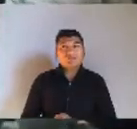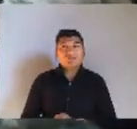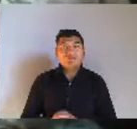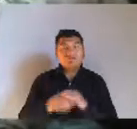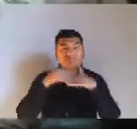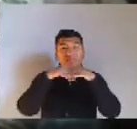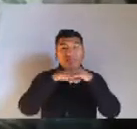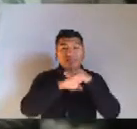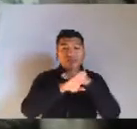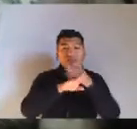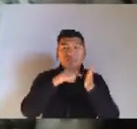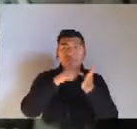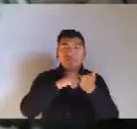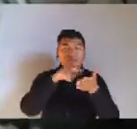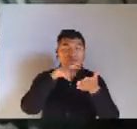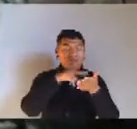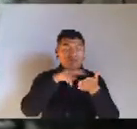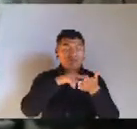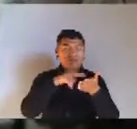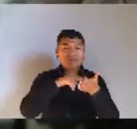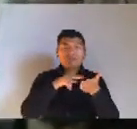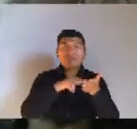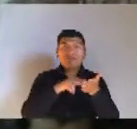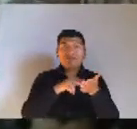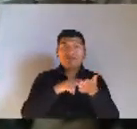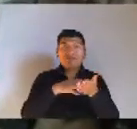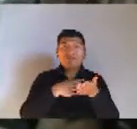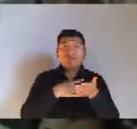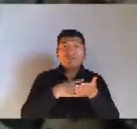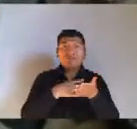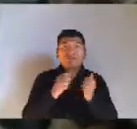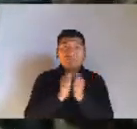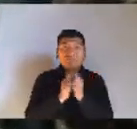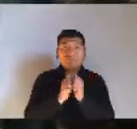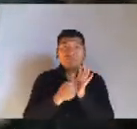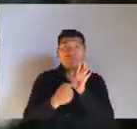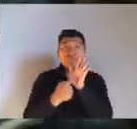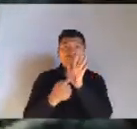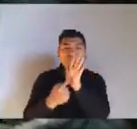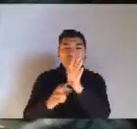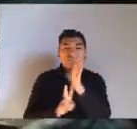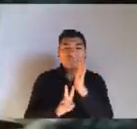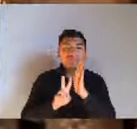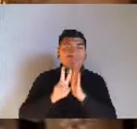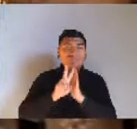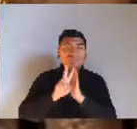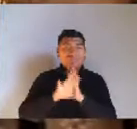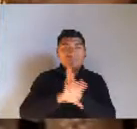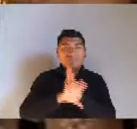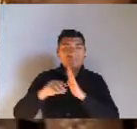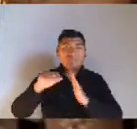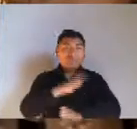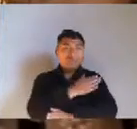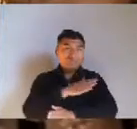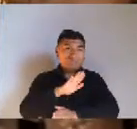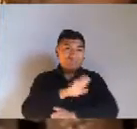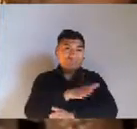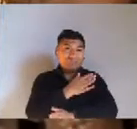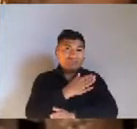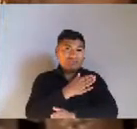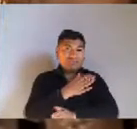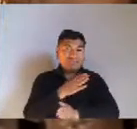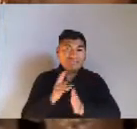Ingresamos de esta manera a la liturgia de la Eucaristía con la presentación de las ofrendas y el canto de